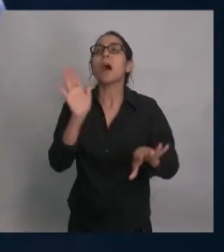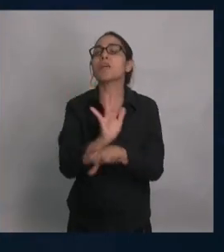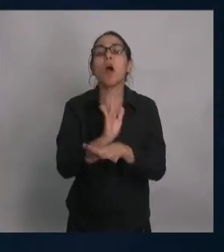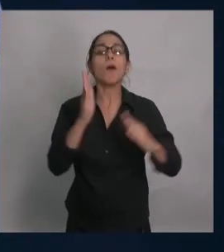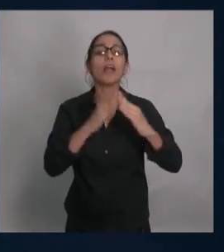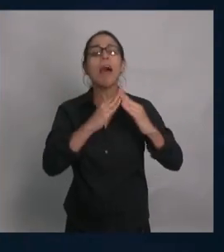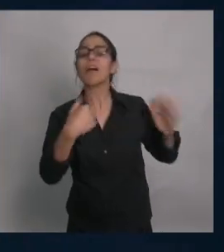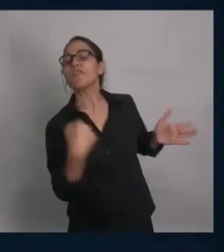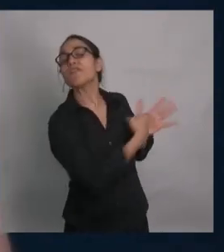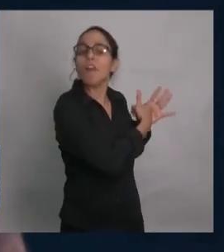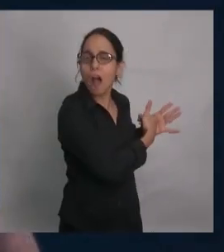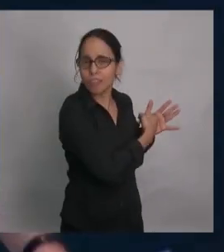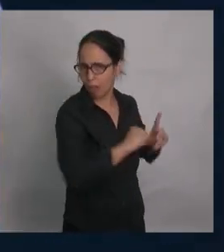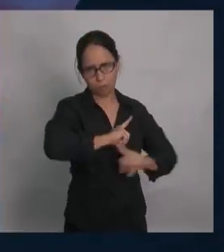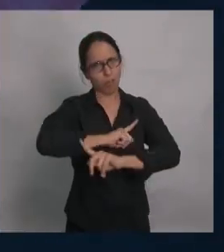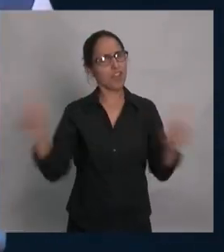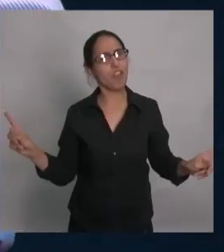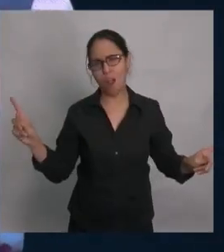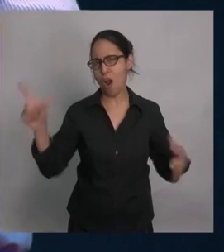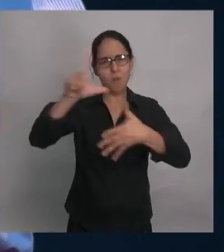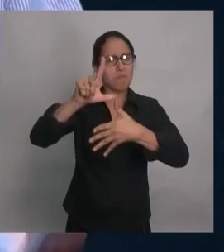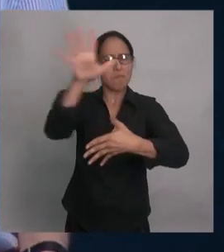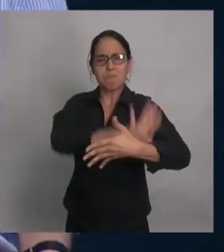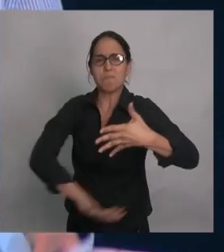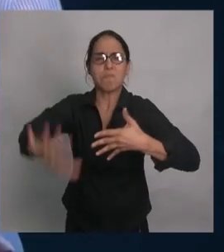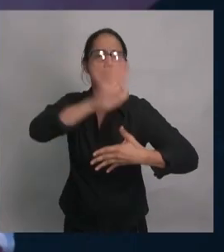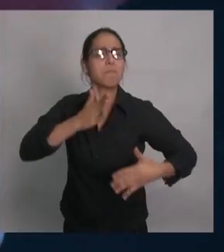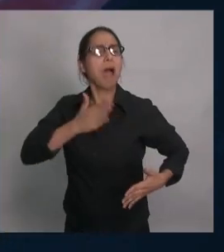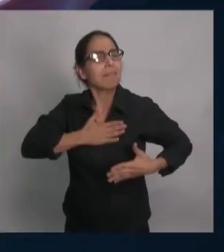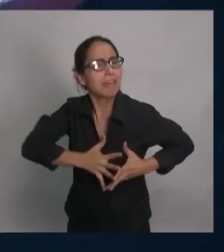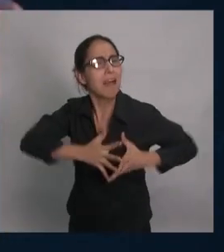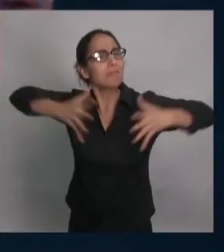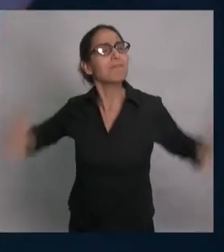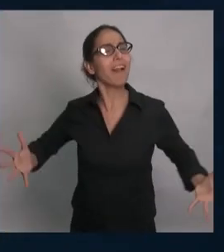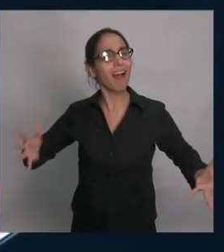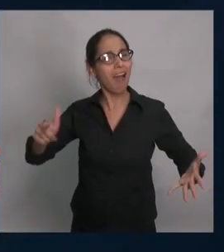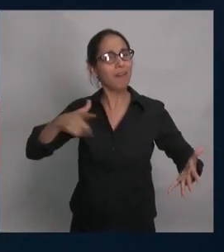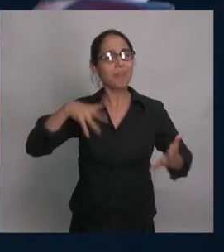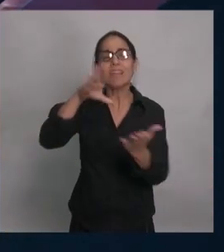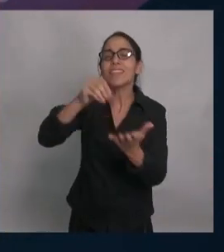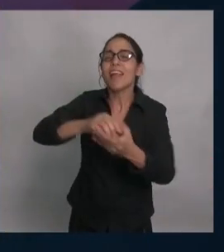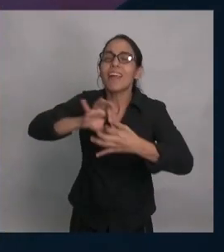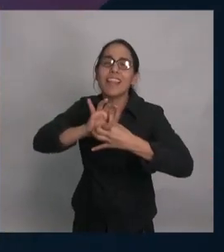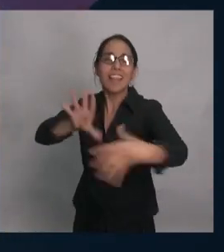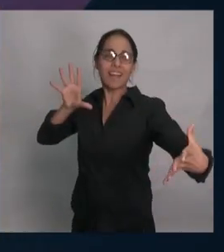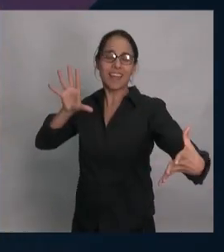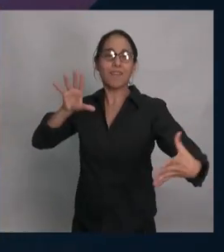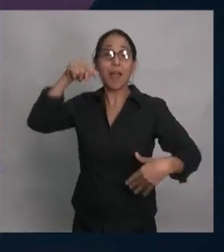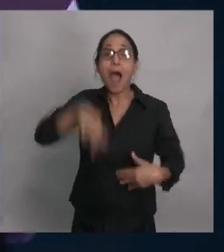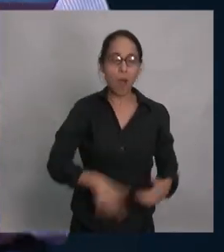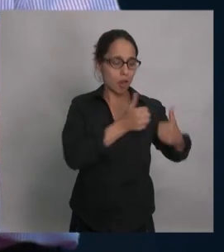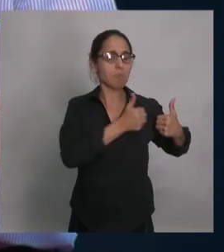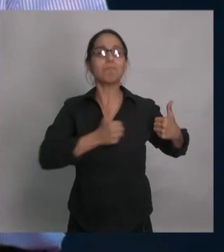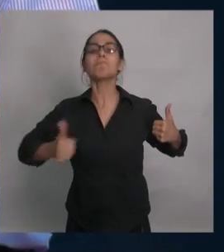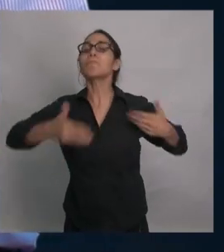para que sea la patria grande, para que sea tierra de hombres libres, empezamos este panel